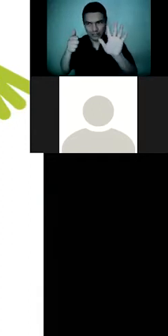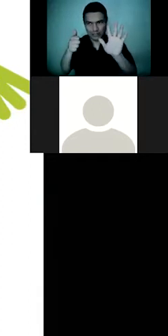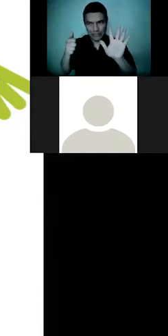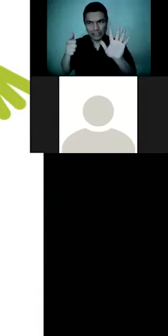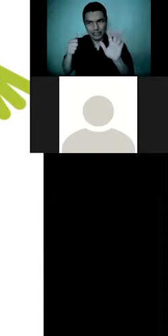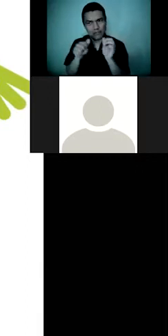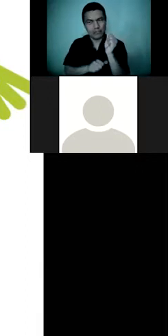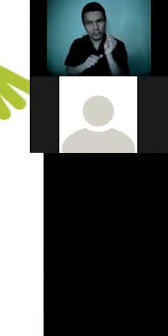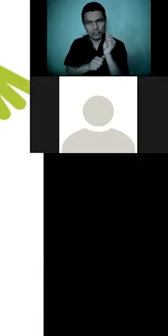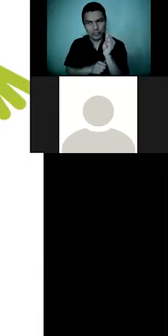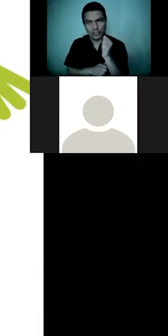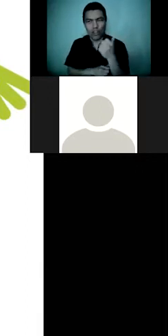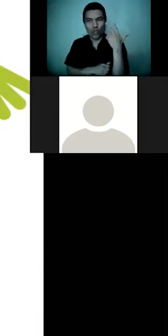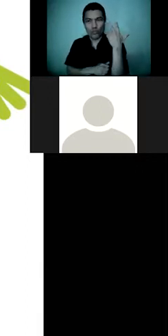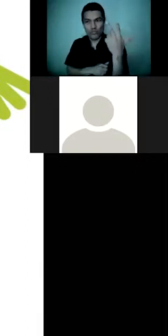Somos 6 hermanos.